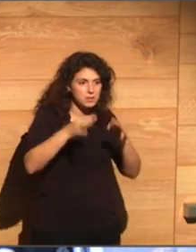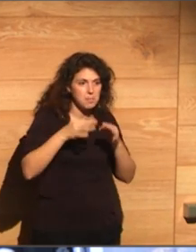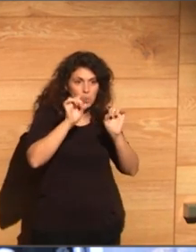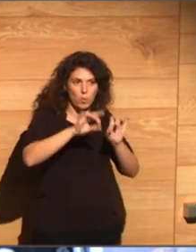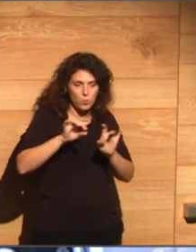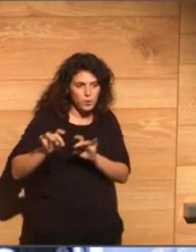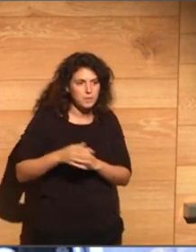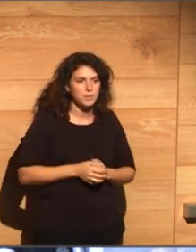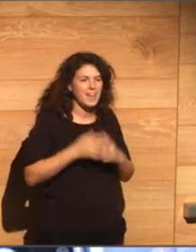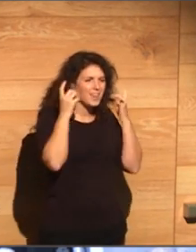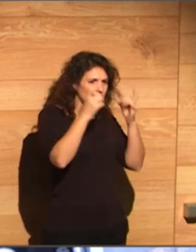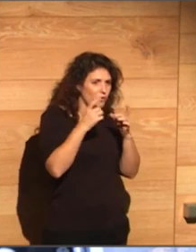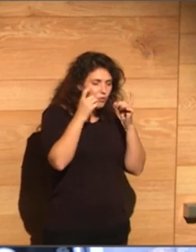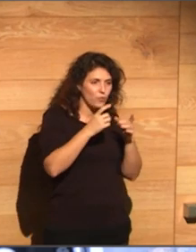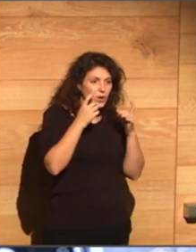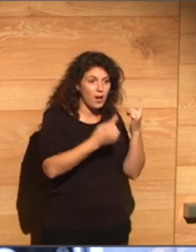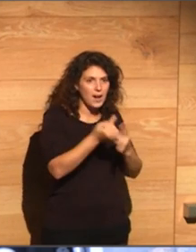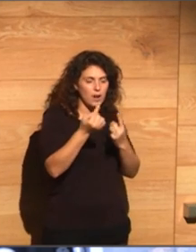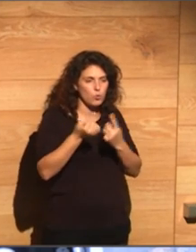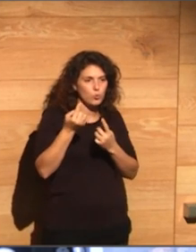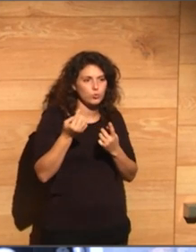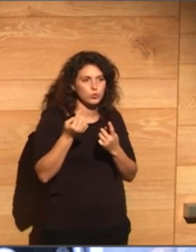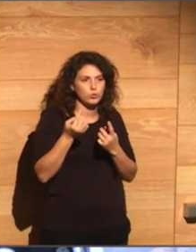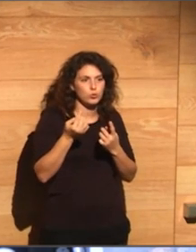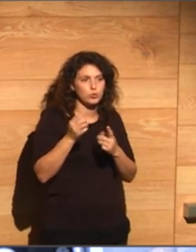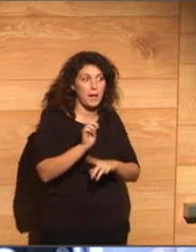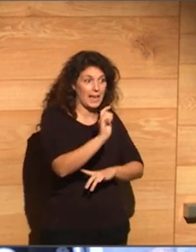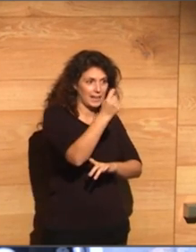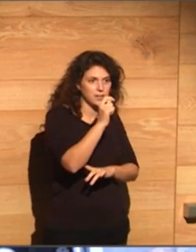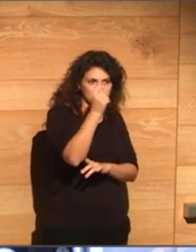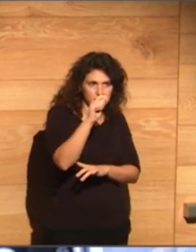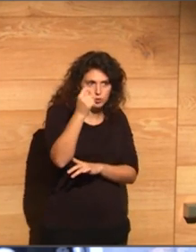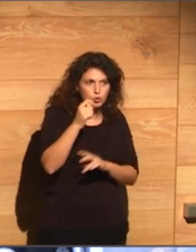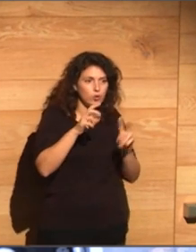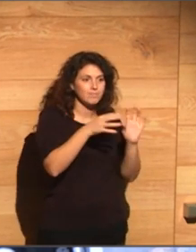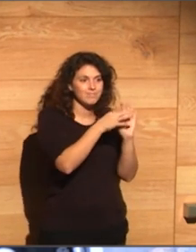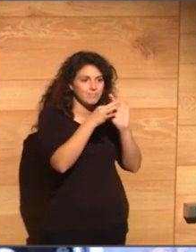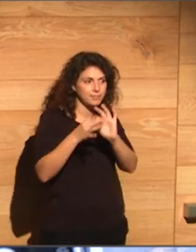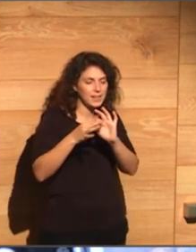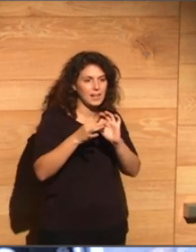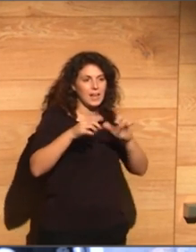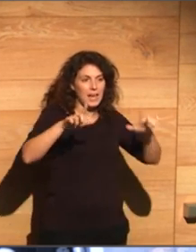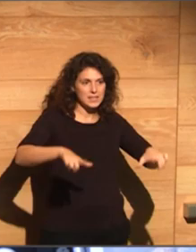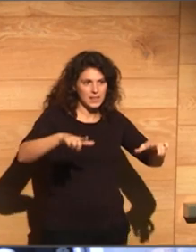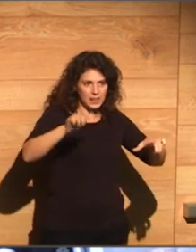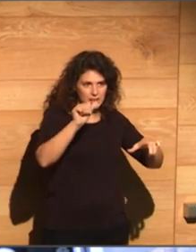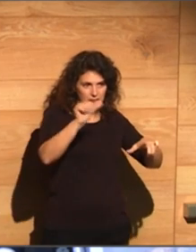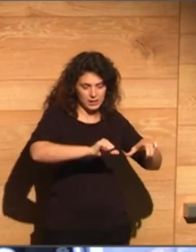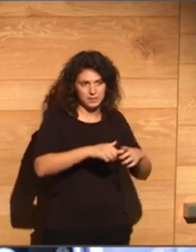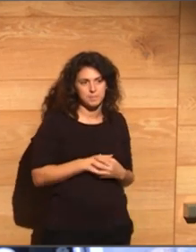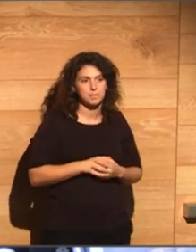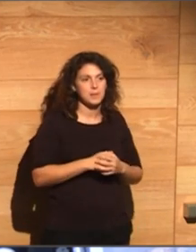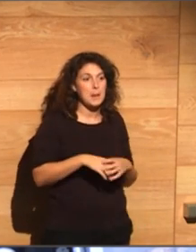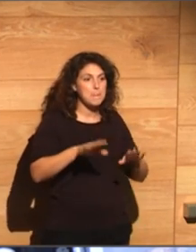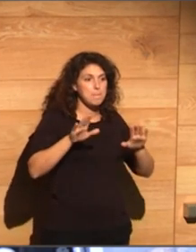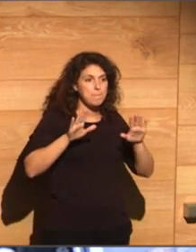Hay algunos esfuerzos muy exitosos en términos de puesta en escena. Sin embargo, hay